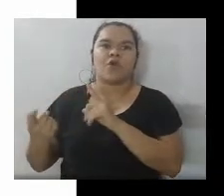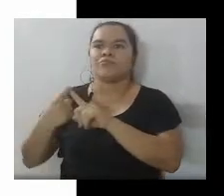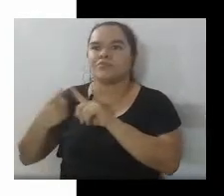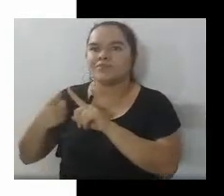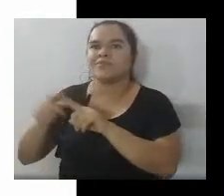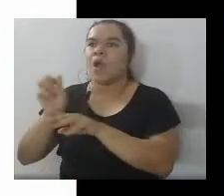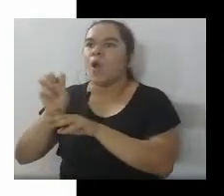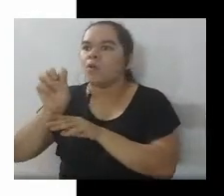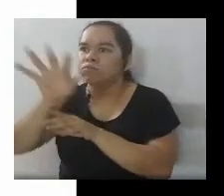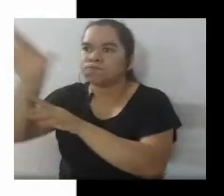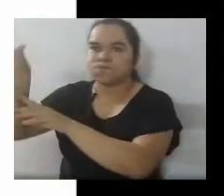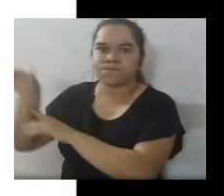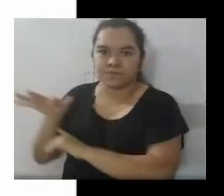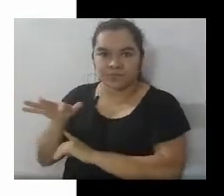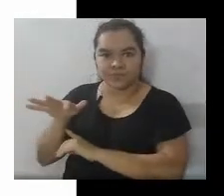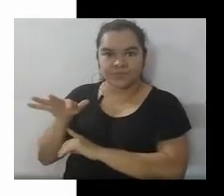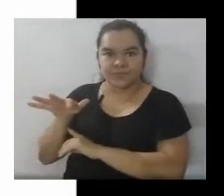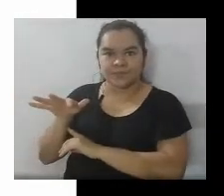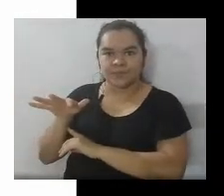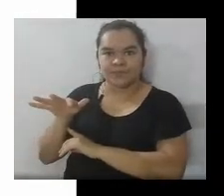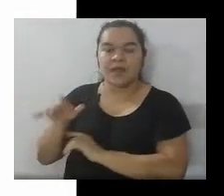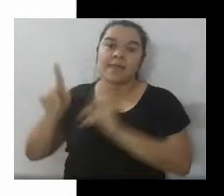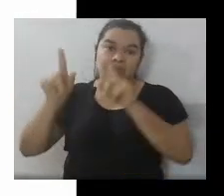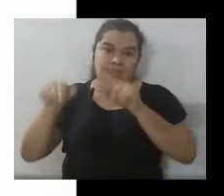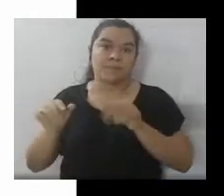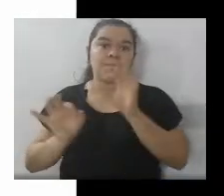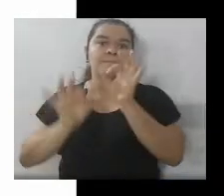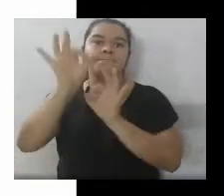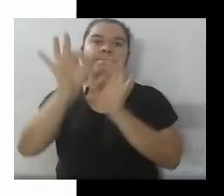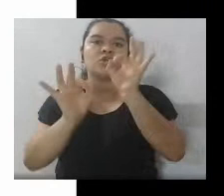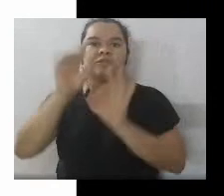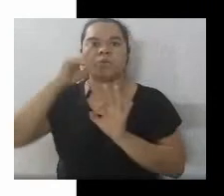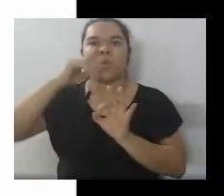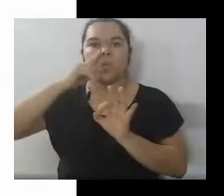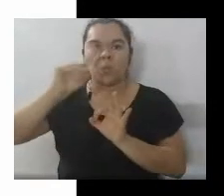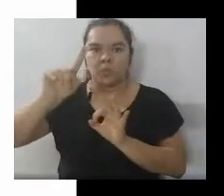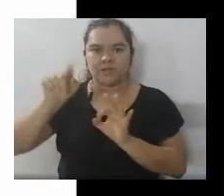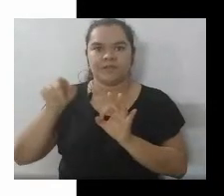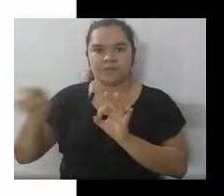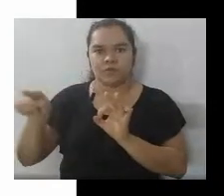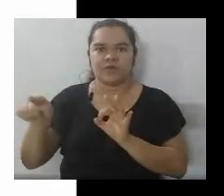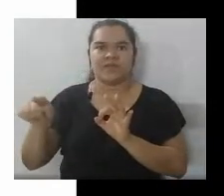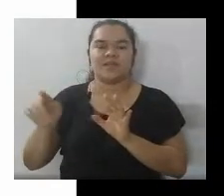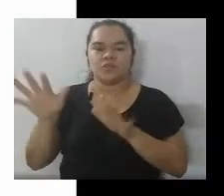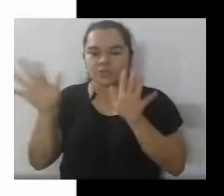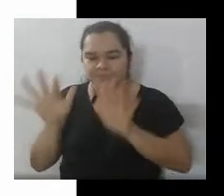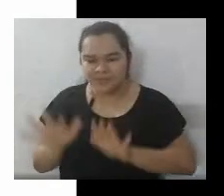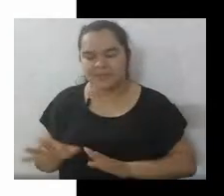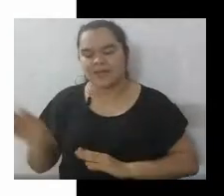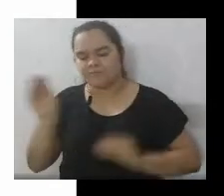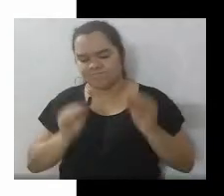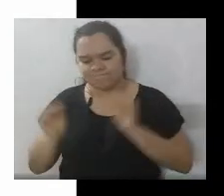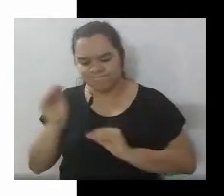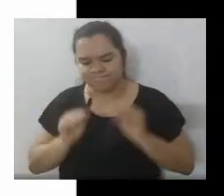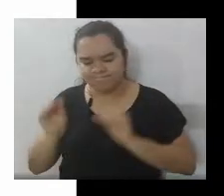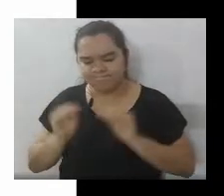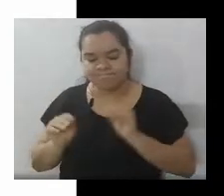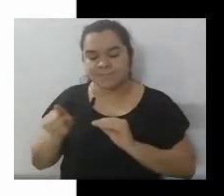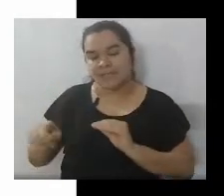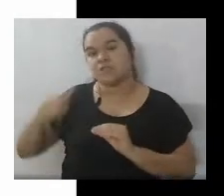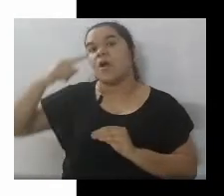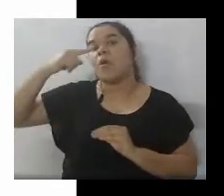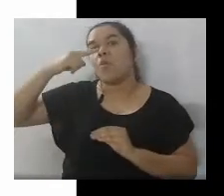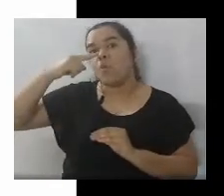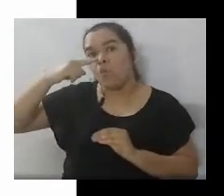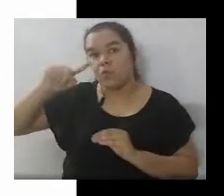operativa. También se inicia el proyecto final de carrera, que es el trabajo final de aplicación, por así decirlo, con el cual el